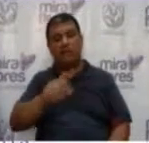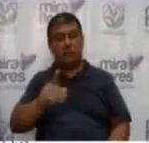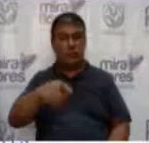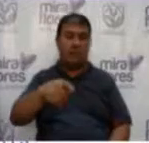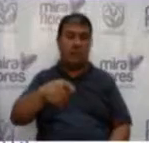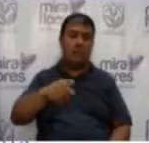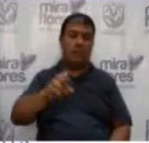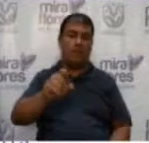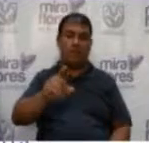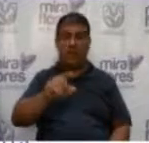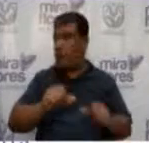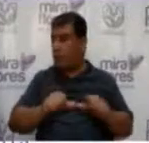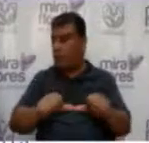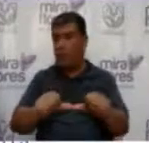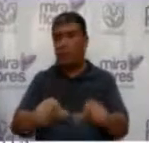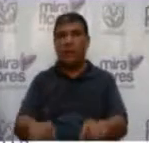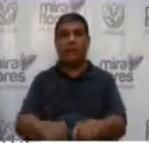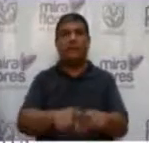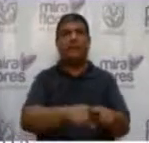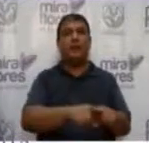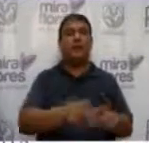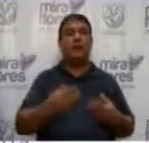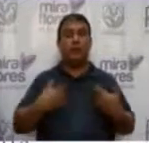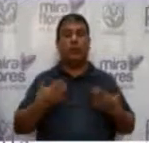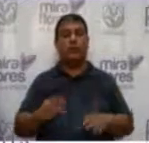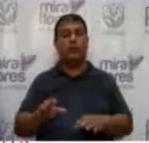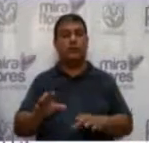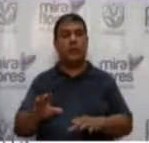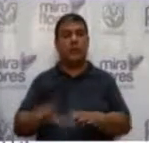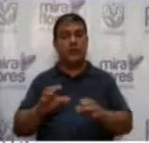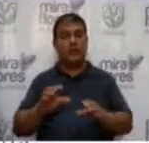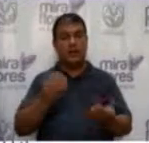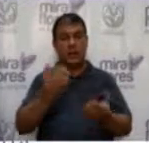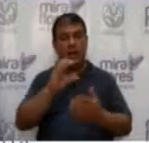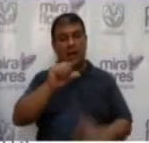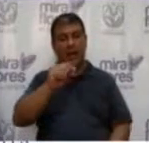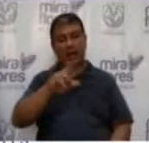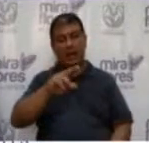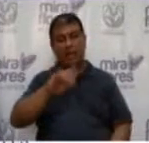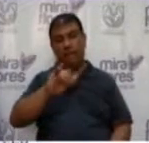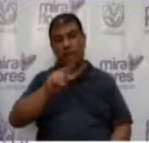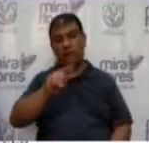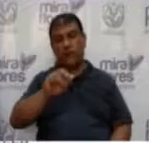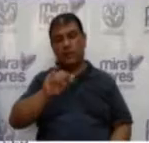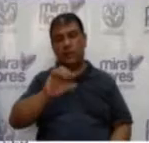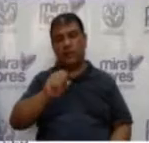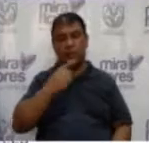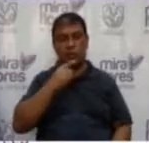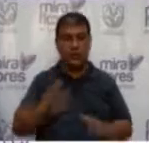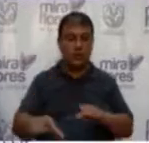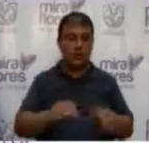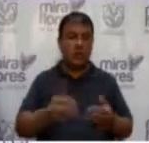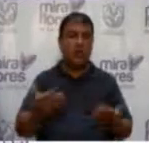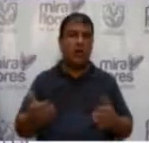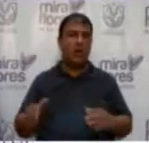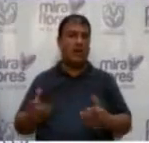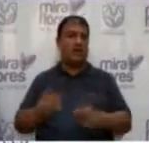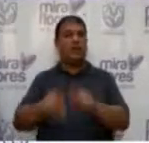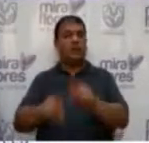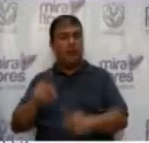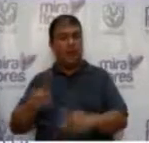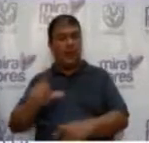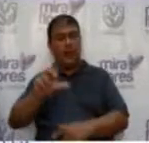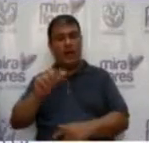eso tendría que hacerse por una ley congresal, pero sí lo podemos hacer en el caso de los arbitrios. Lo hemos hecho con la gente del Arco y con